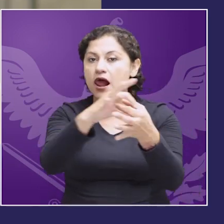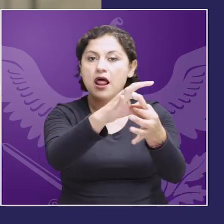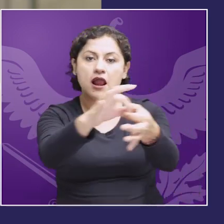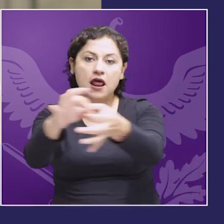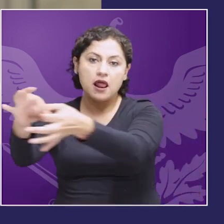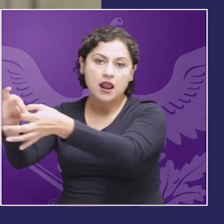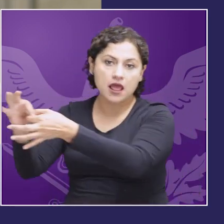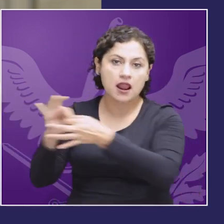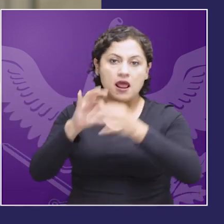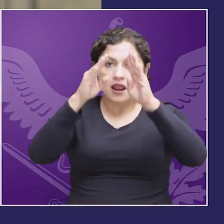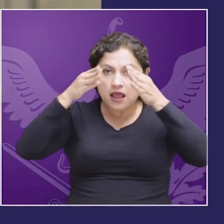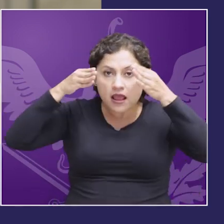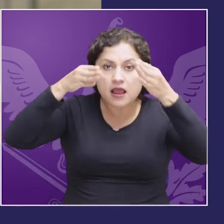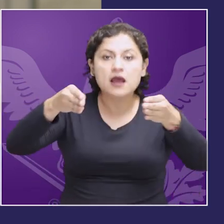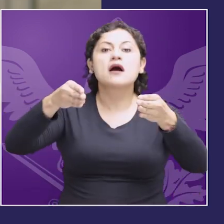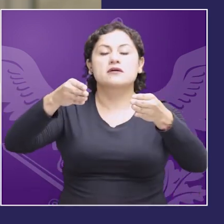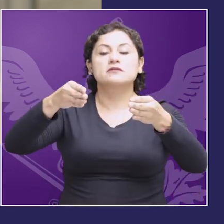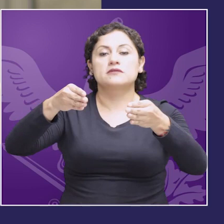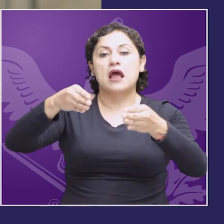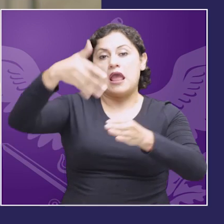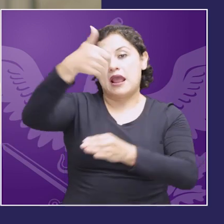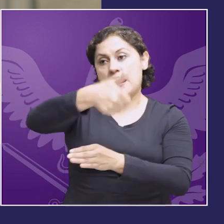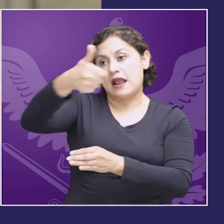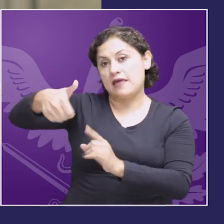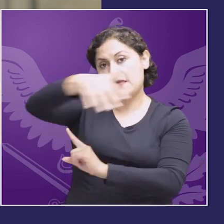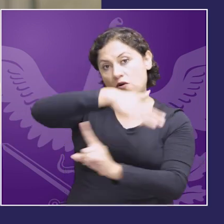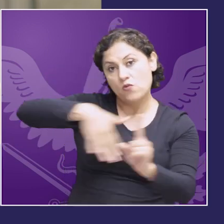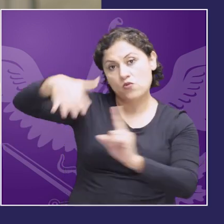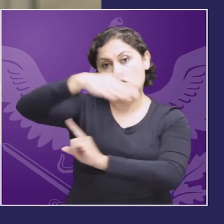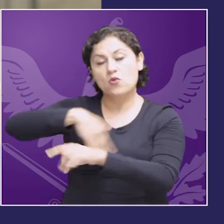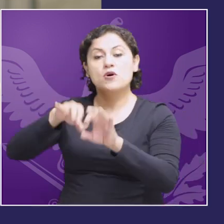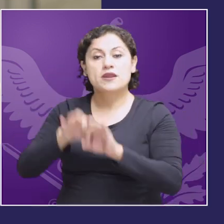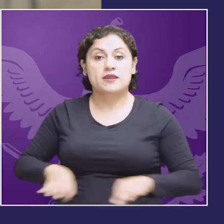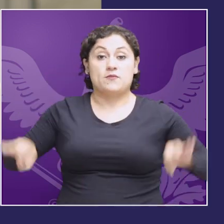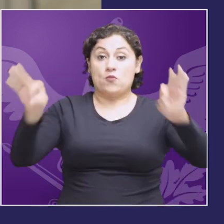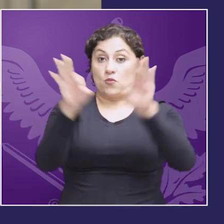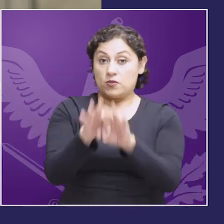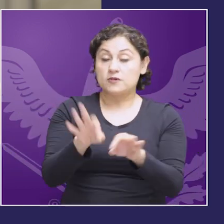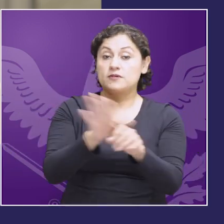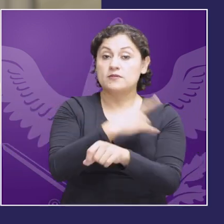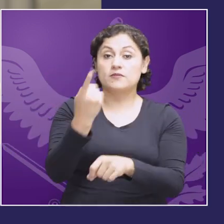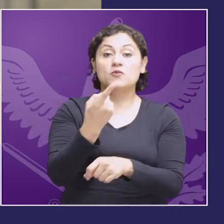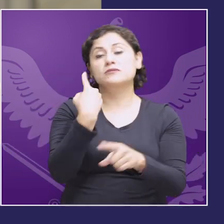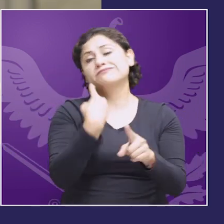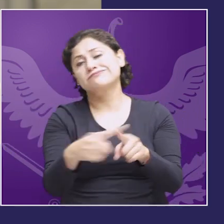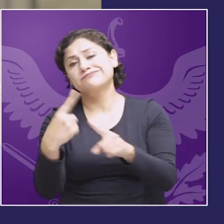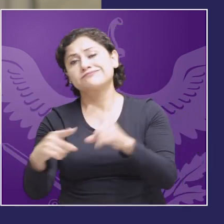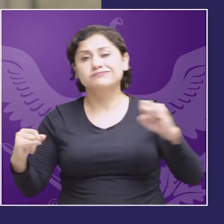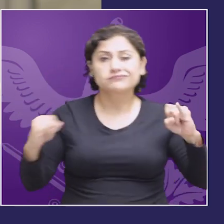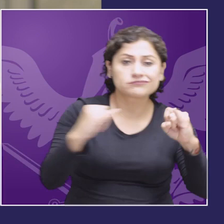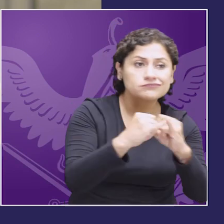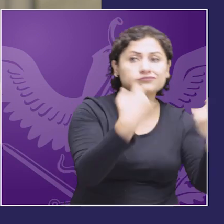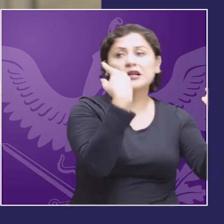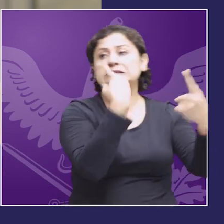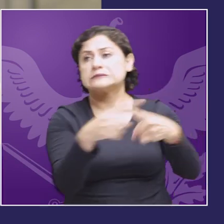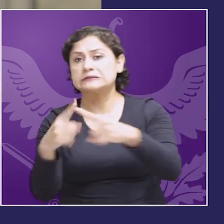con que contamos como región y potenciar un trabajo coordinado y colaborativo en esta materia desde nuestros diversos espacios de influencia. Creo